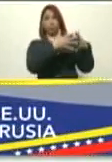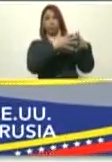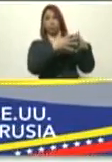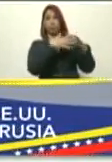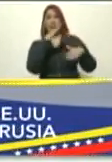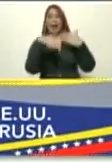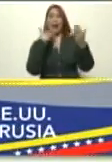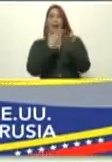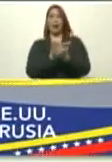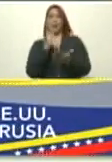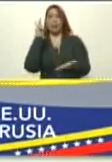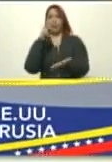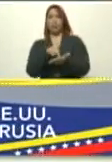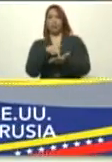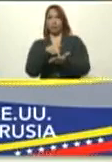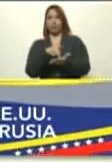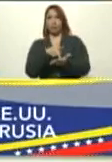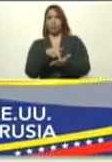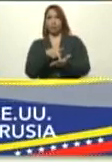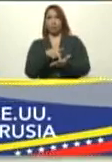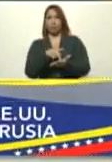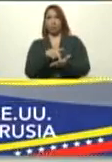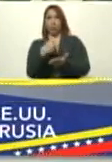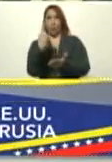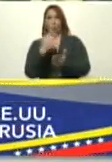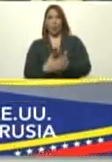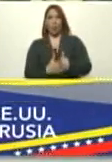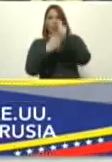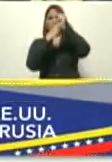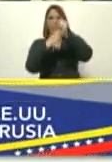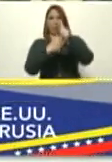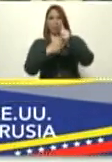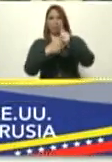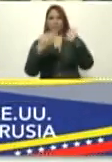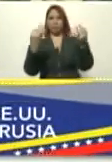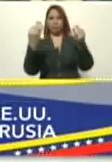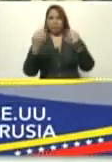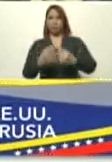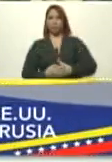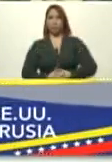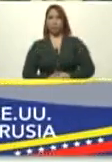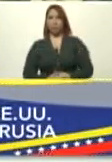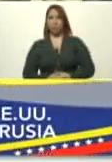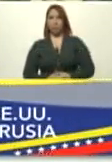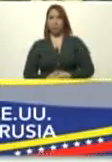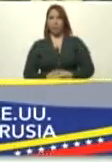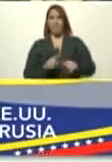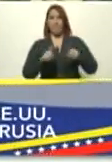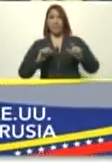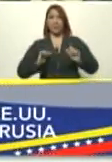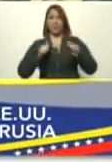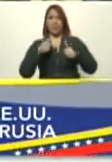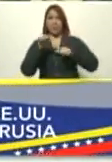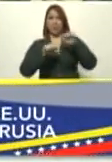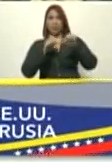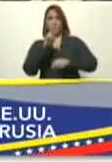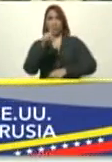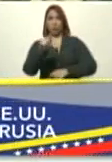hasta que llegó un liderazgo auténtico para empezar este siglo